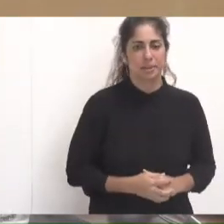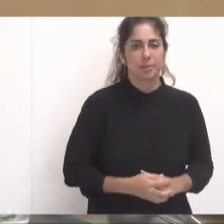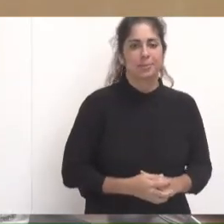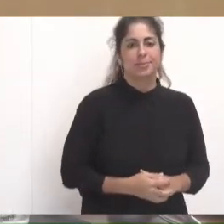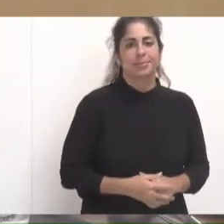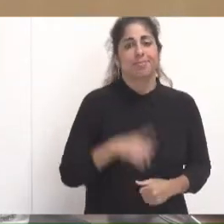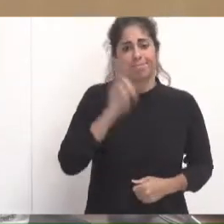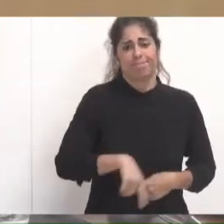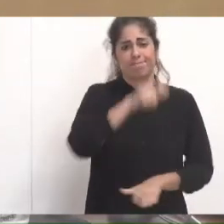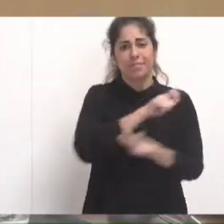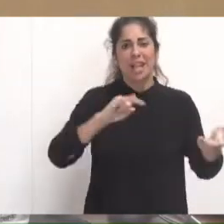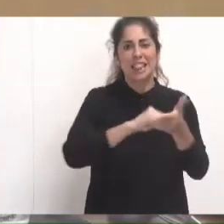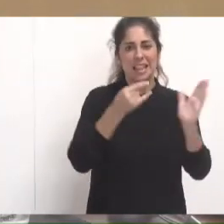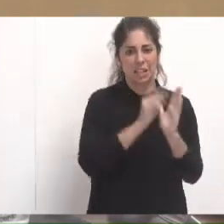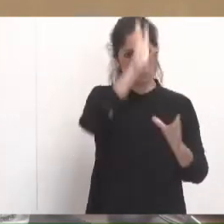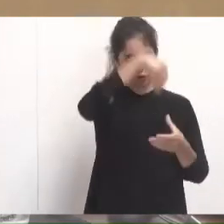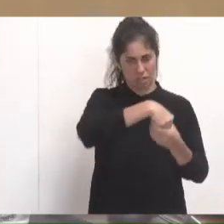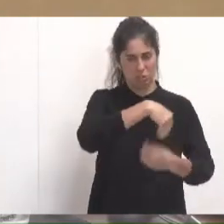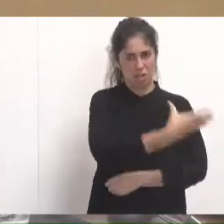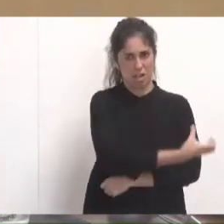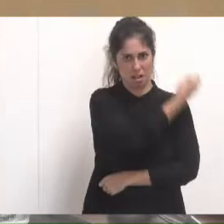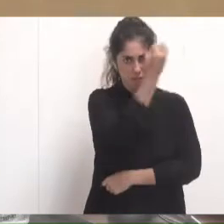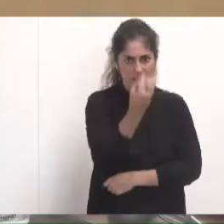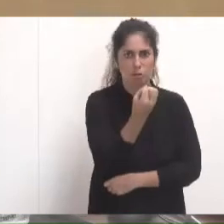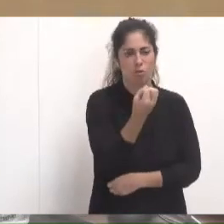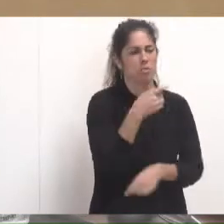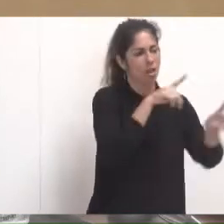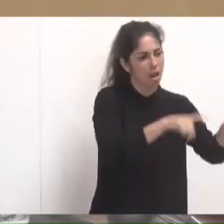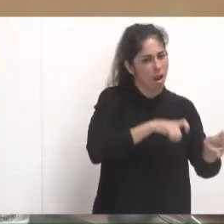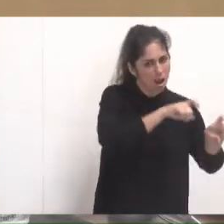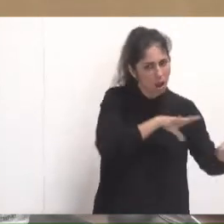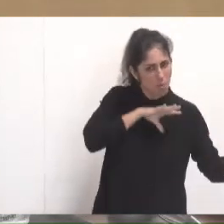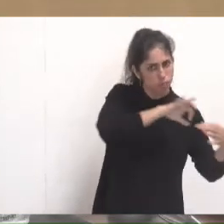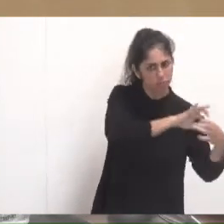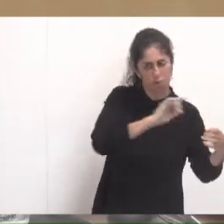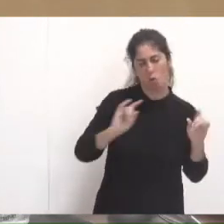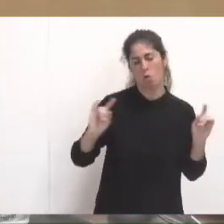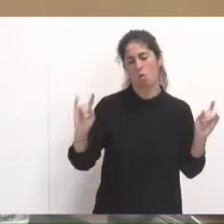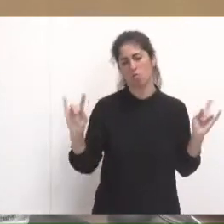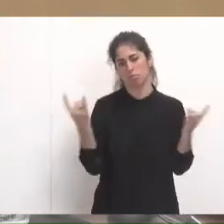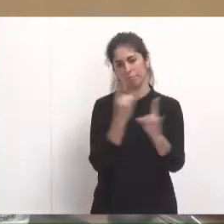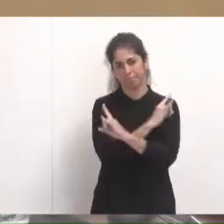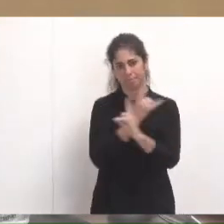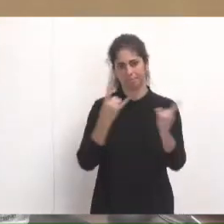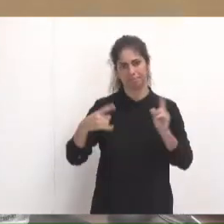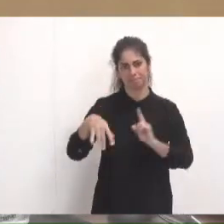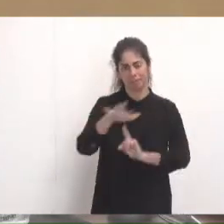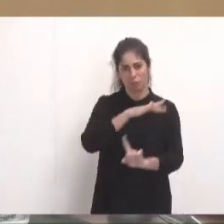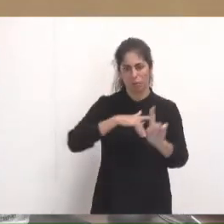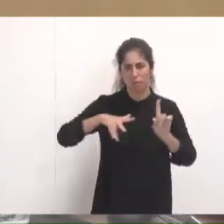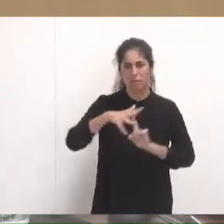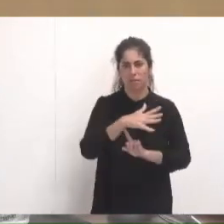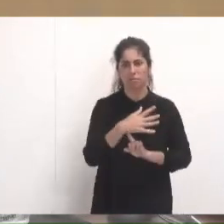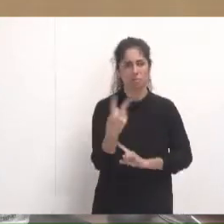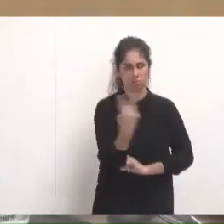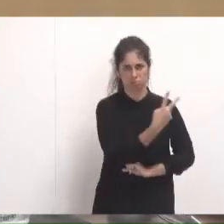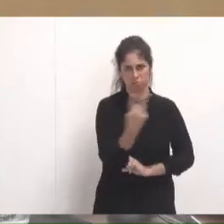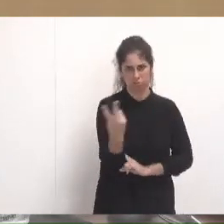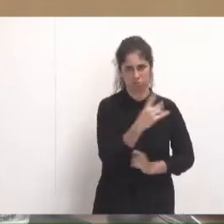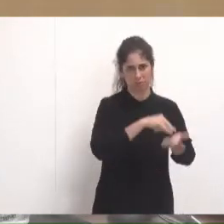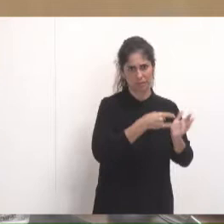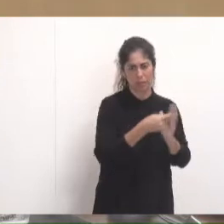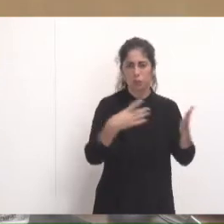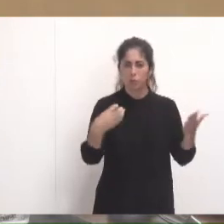Incluso en los técnicos de la corporación, tanto de agricultura como de medio ambiente, pues estamos tratando